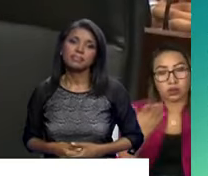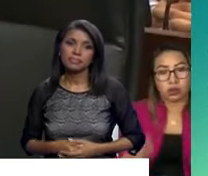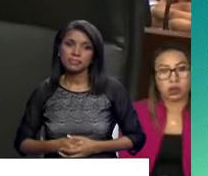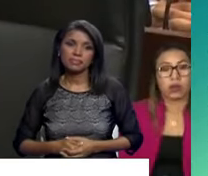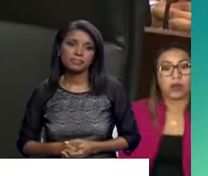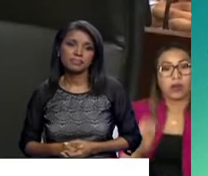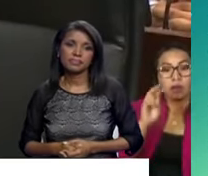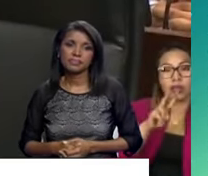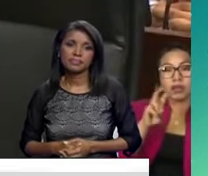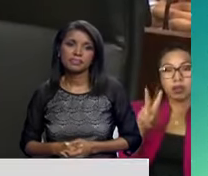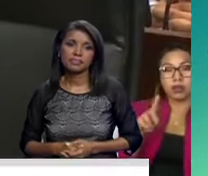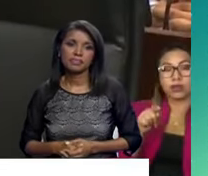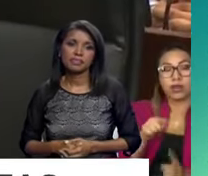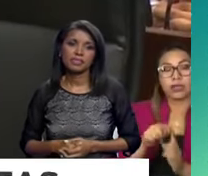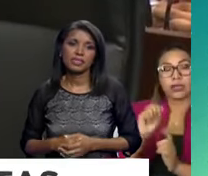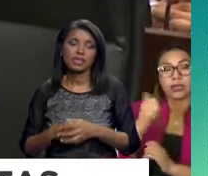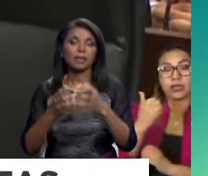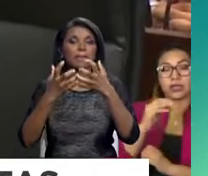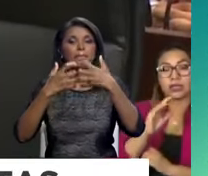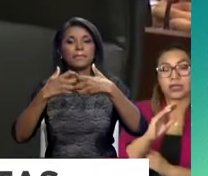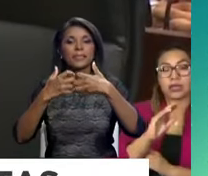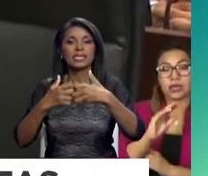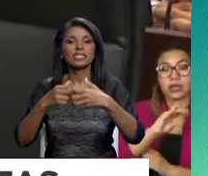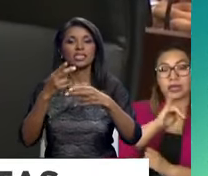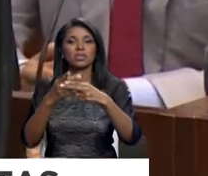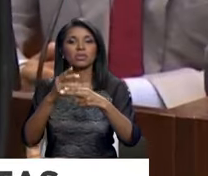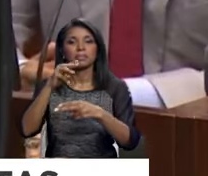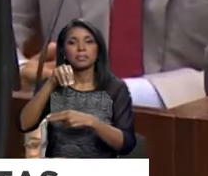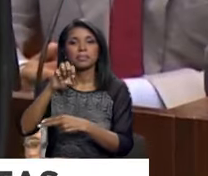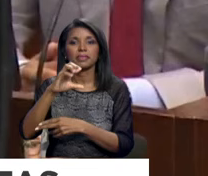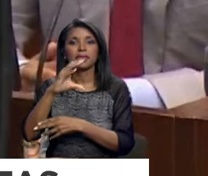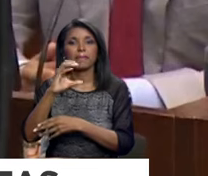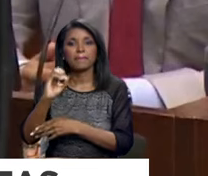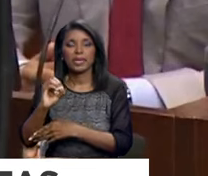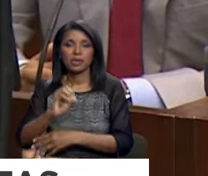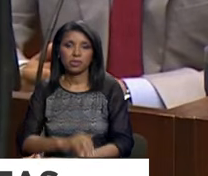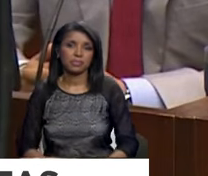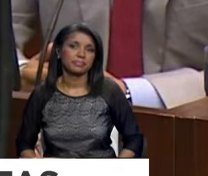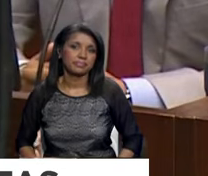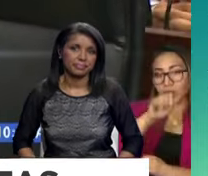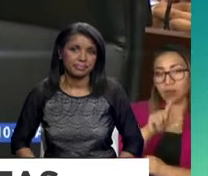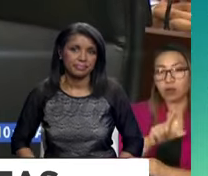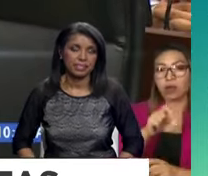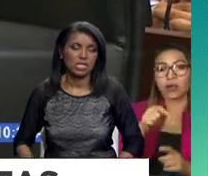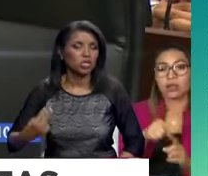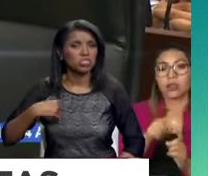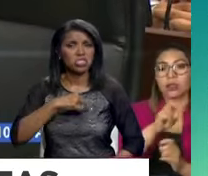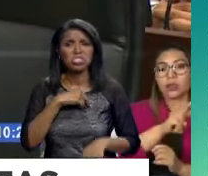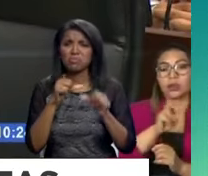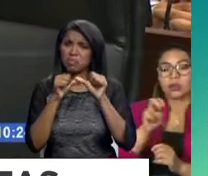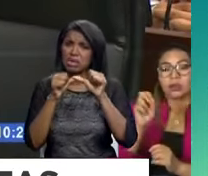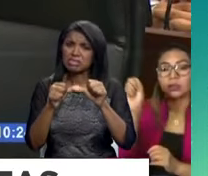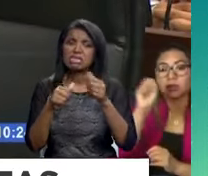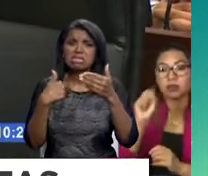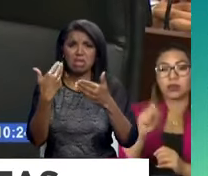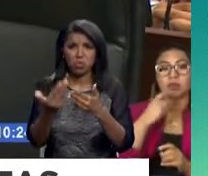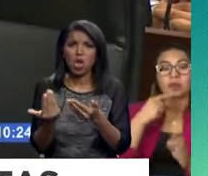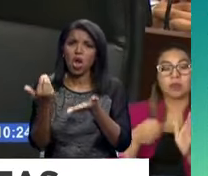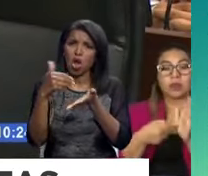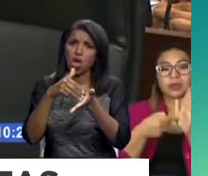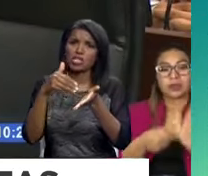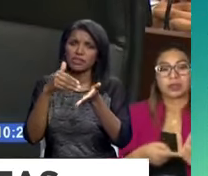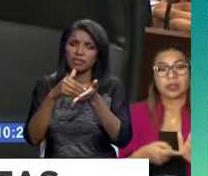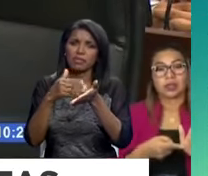empresa? La empresa es la constructora MECO. ¿Usted va a insistir con este proyecto de ley, como dice el procedimiento? Vamos a insistir, no solamente este servidor, con